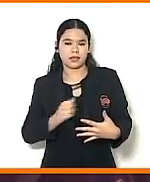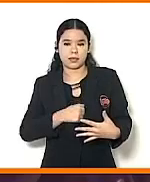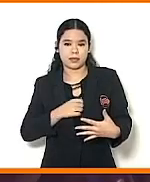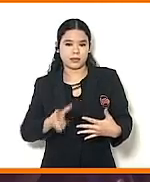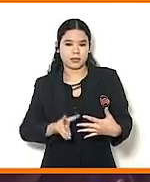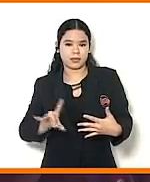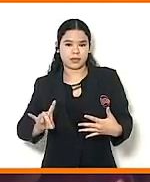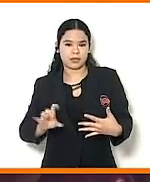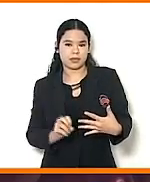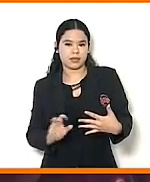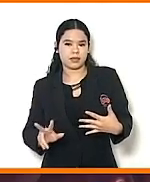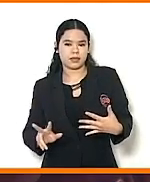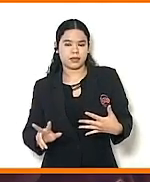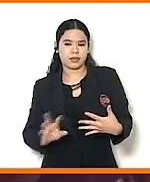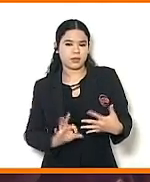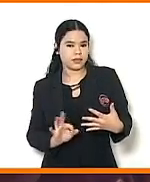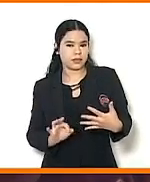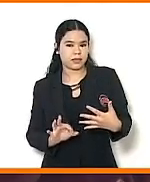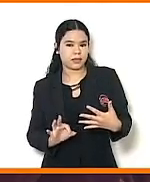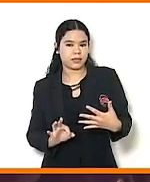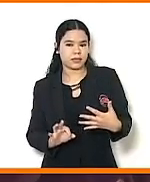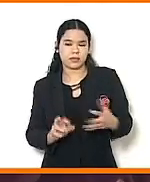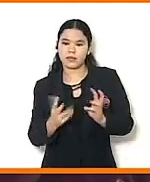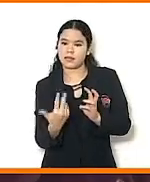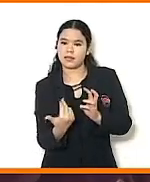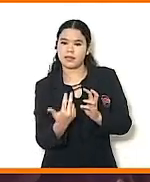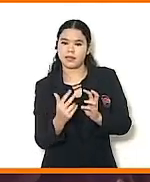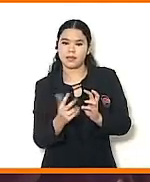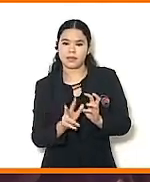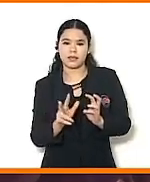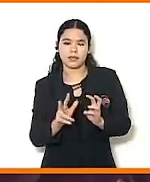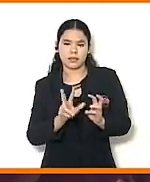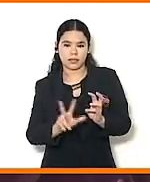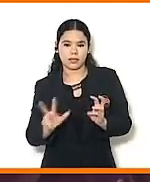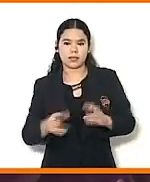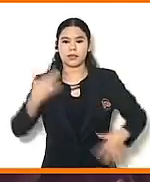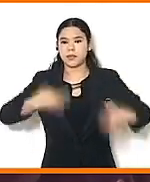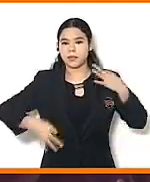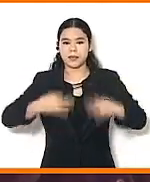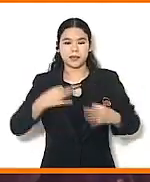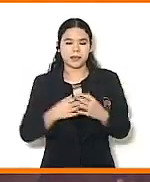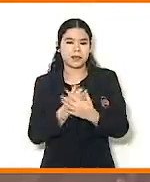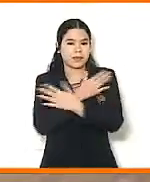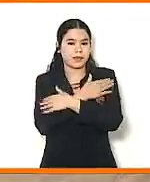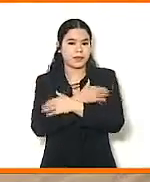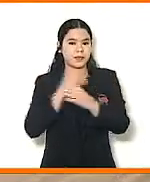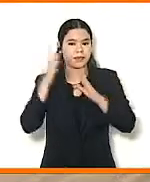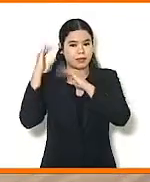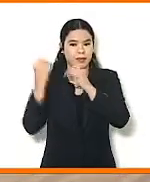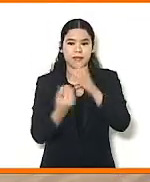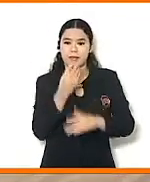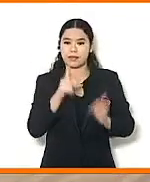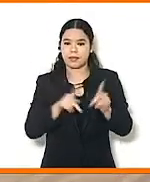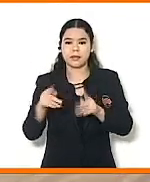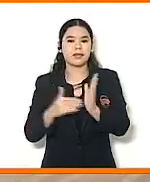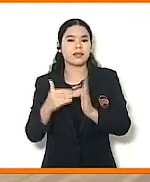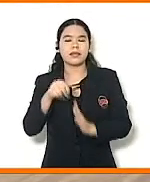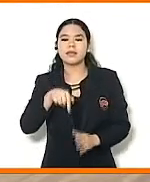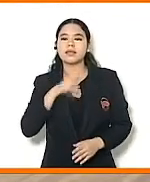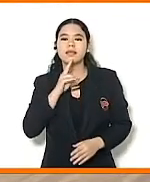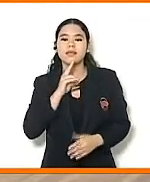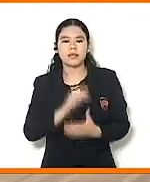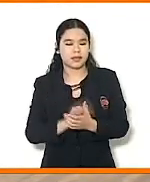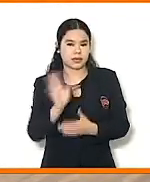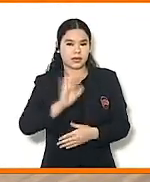03, 19 y 33. De todo corazón deseamos que tengamos nuevo millonario en Honduras. Muchas felicidades.